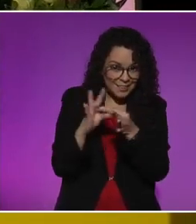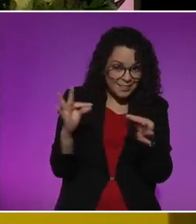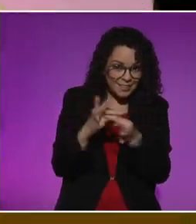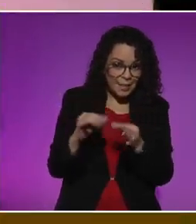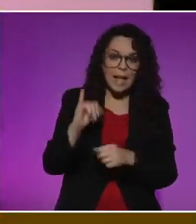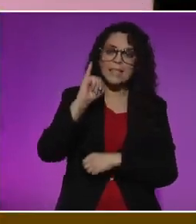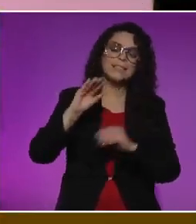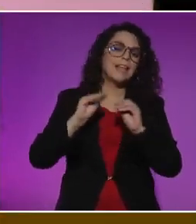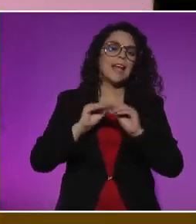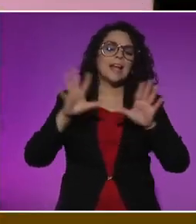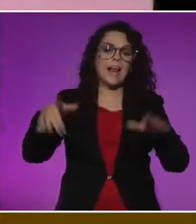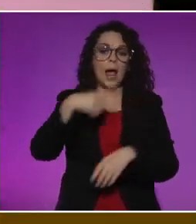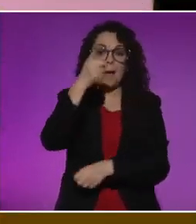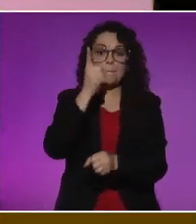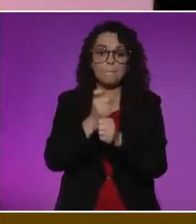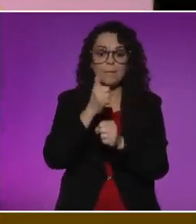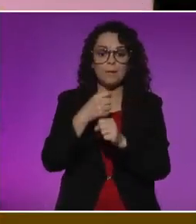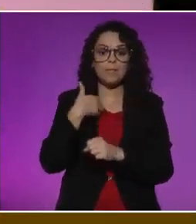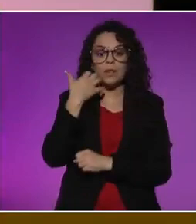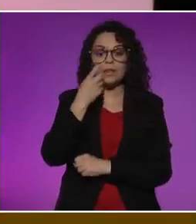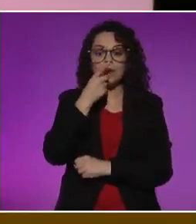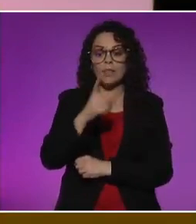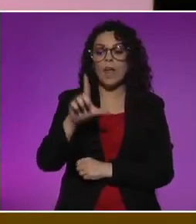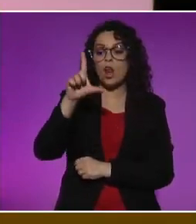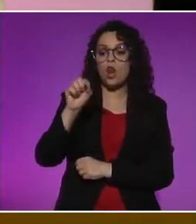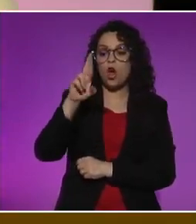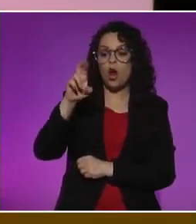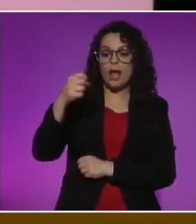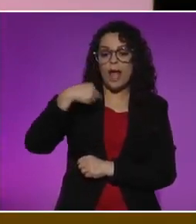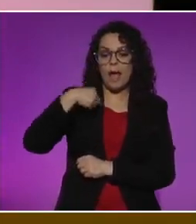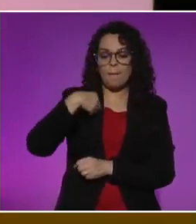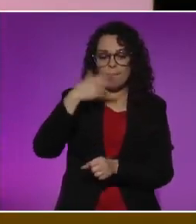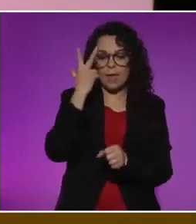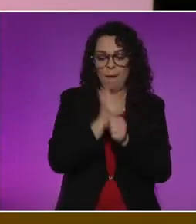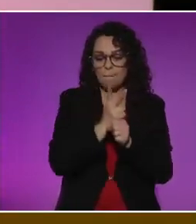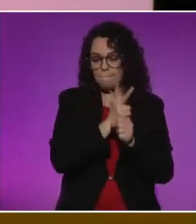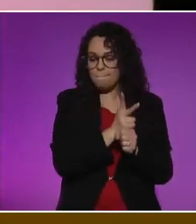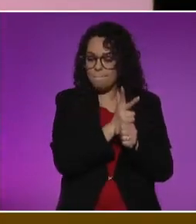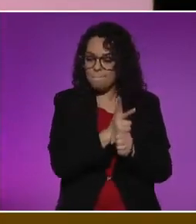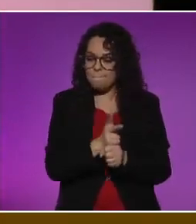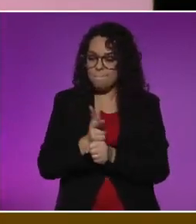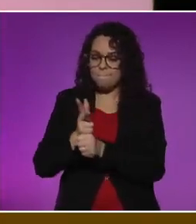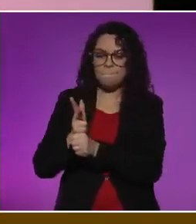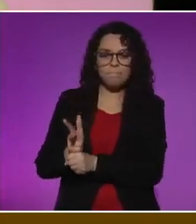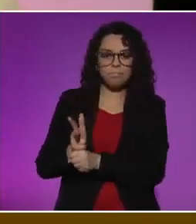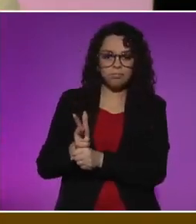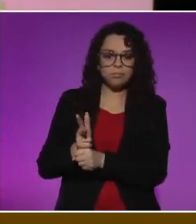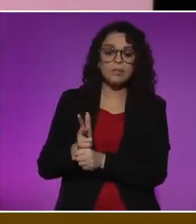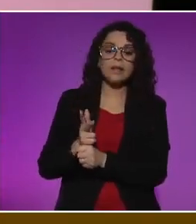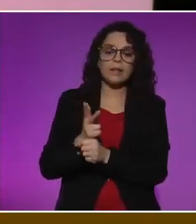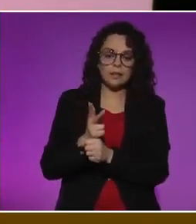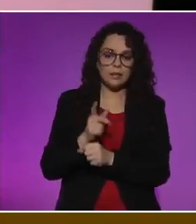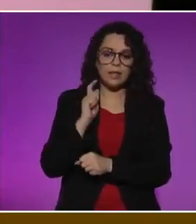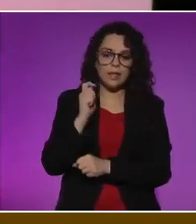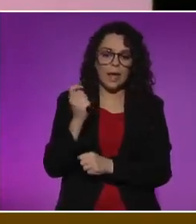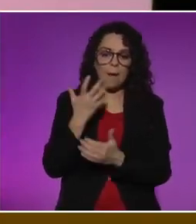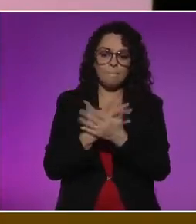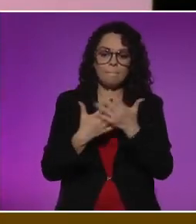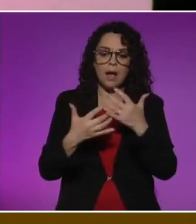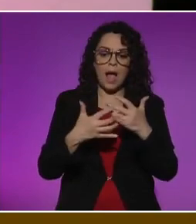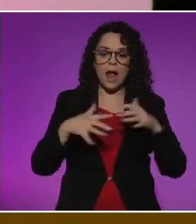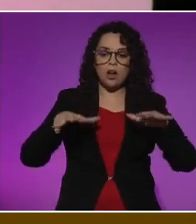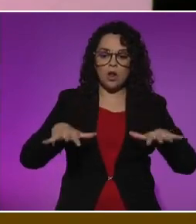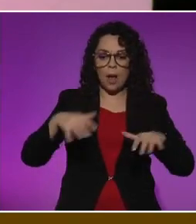Pues, primero les voy a contar que Lorena me grabó en su clavecín las manos separadas para que